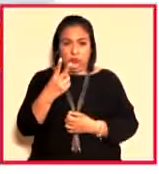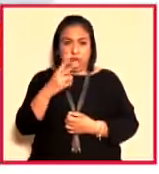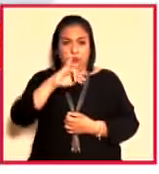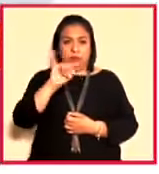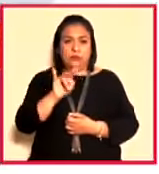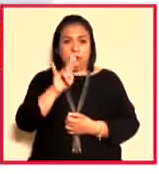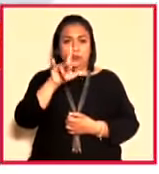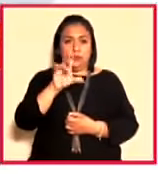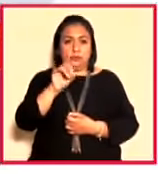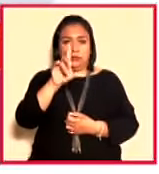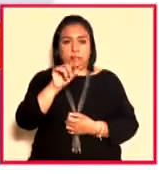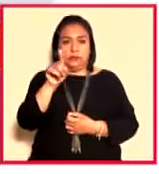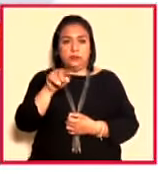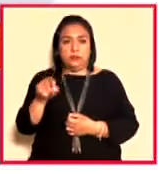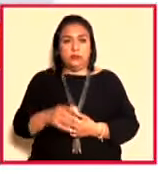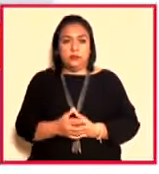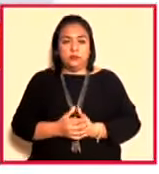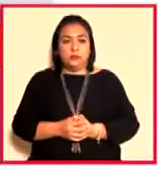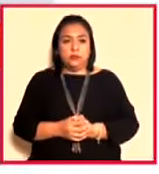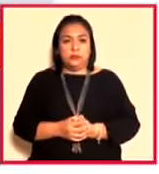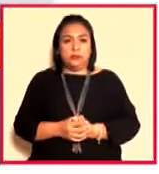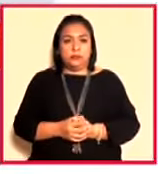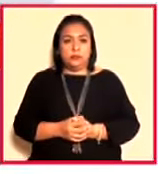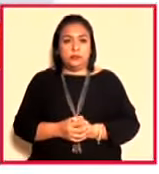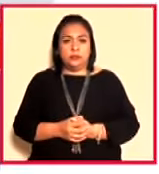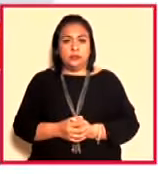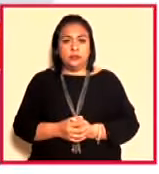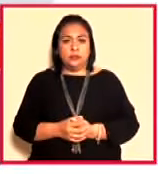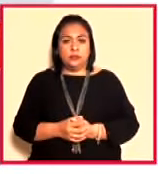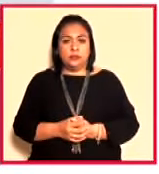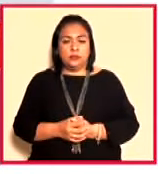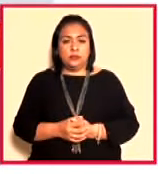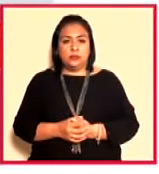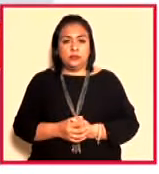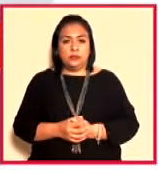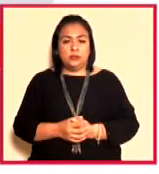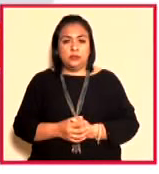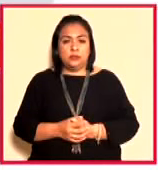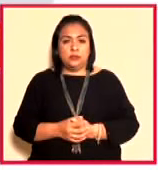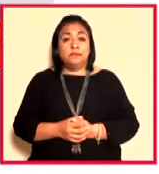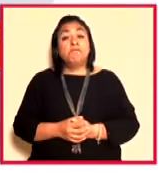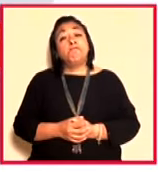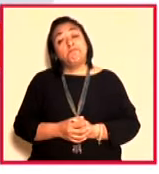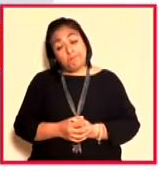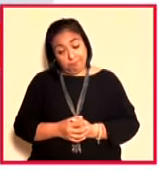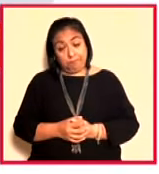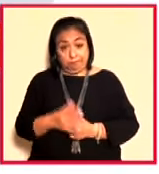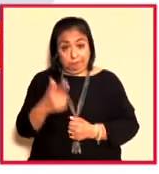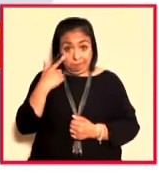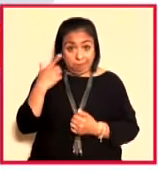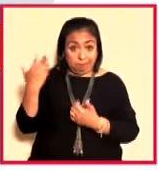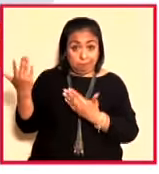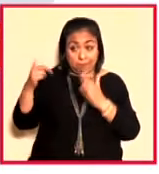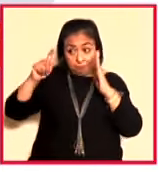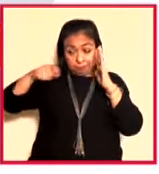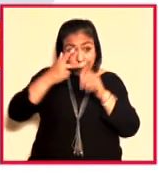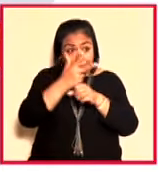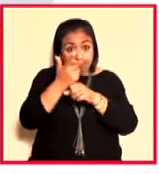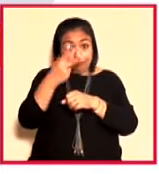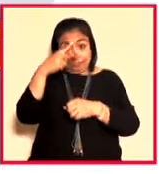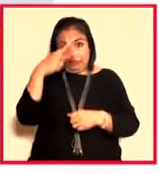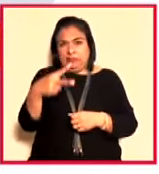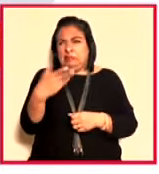López. Lo que haces es que tenemos mucho amor y respeto y todo. Cuídate mucho, hermosa. Cuídate. Bueno, pues ahí lo tienen. Los documentales mexicanos siempre bien